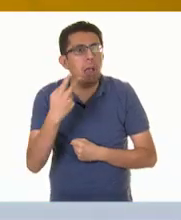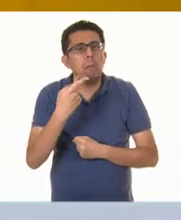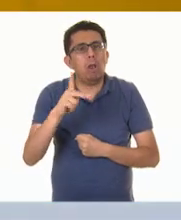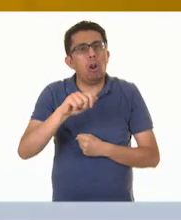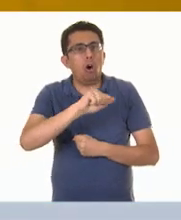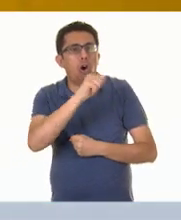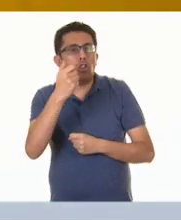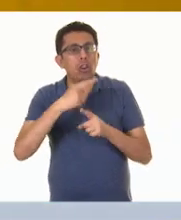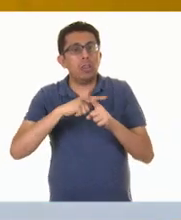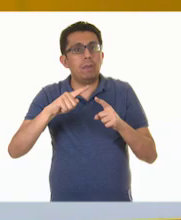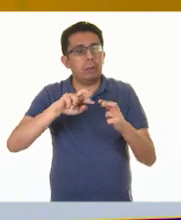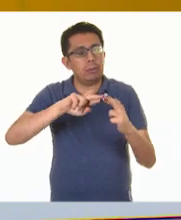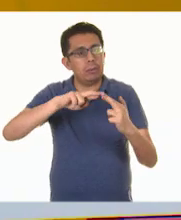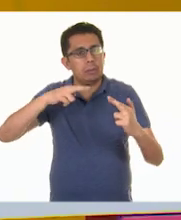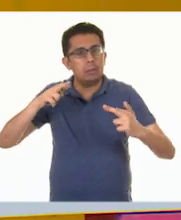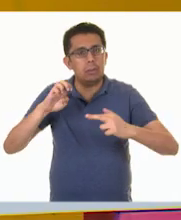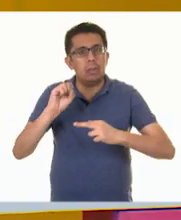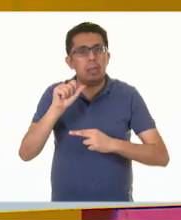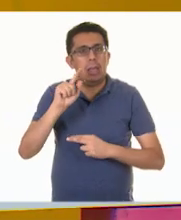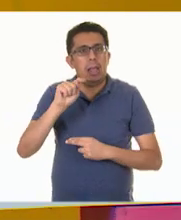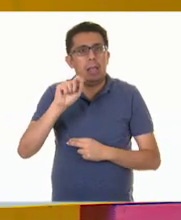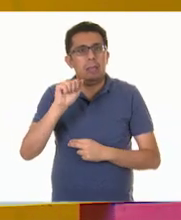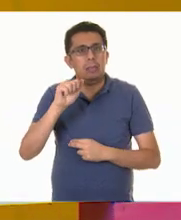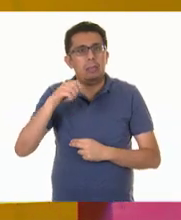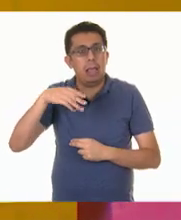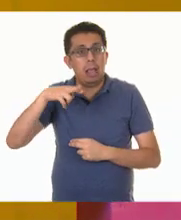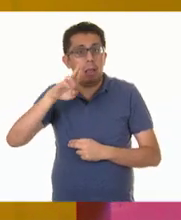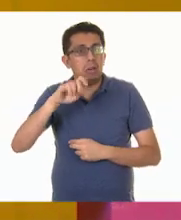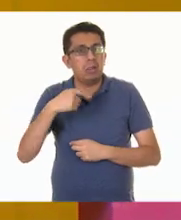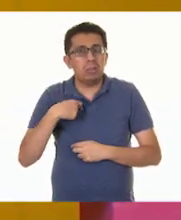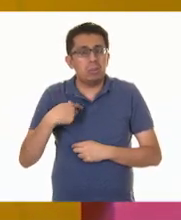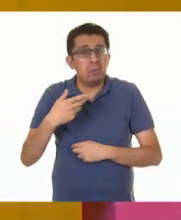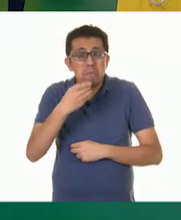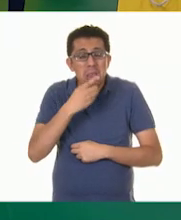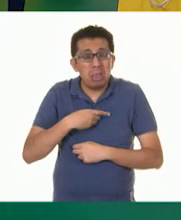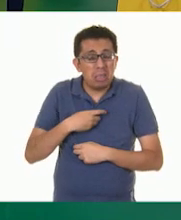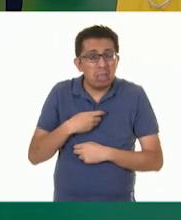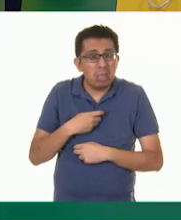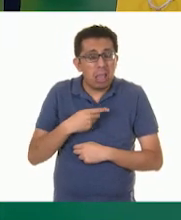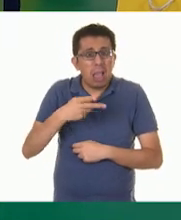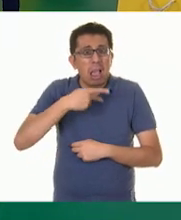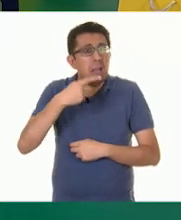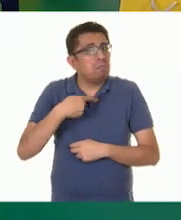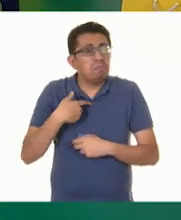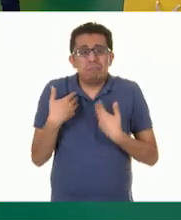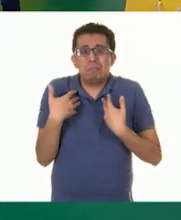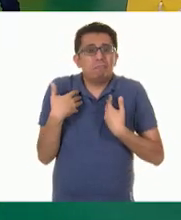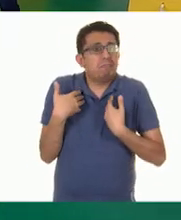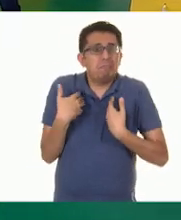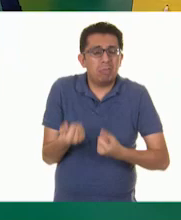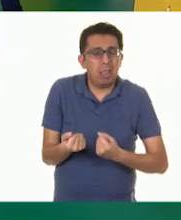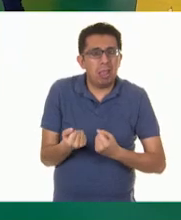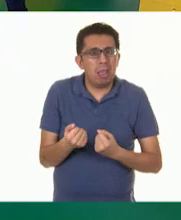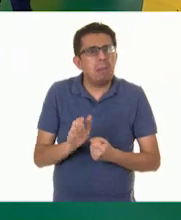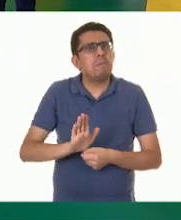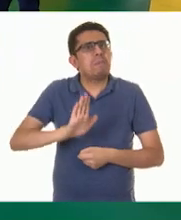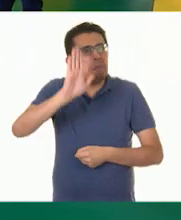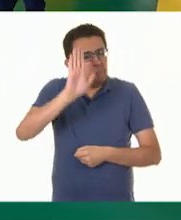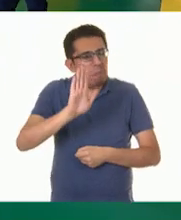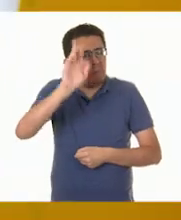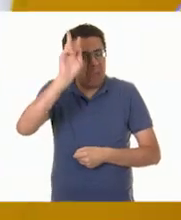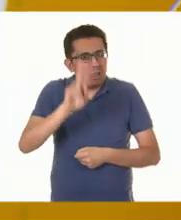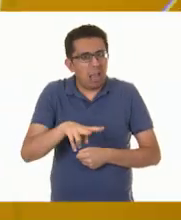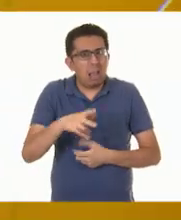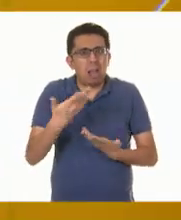lo que me decías. Y con el hilo, sí. Hasta como que se escuchaba como si estuviera una interferencia, o tuviera hasta mala señal